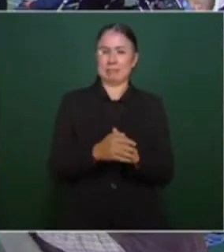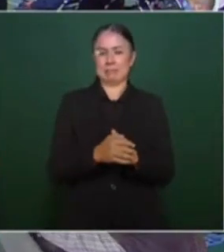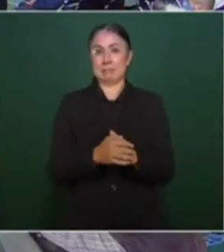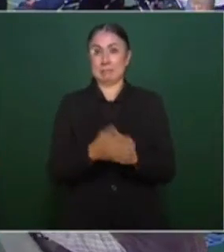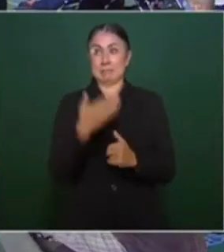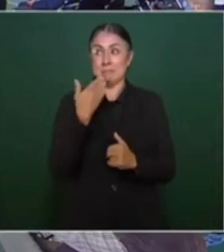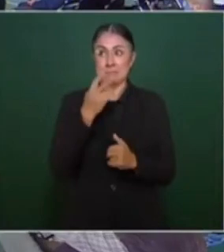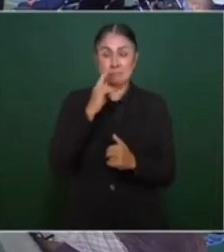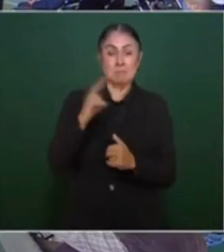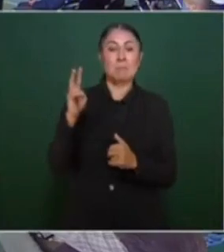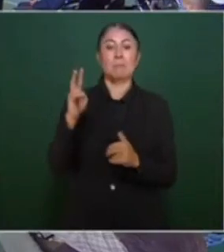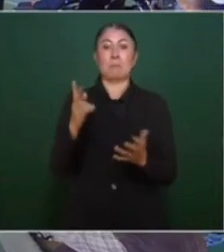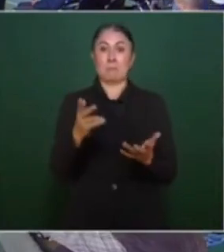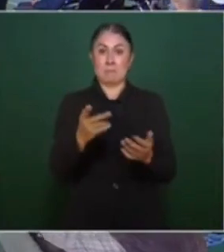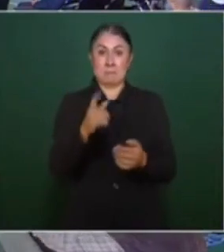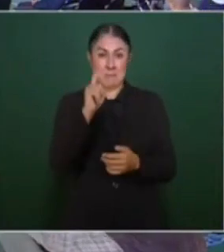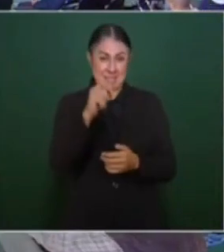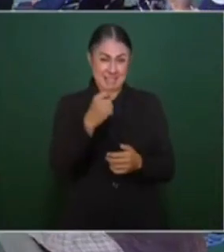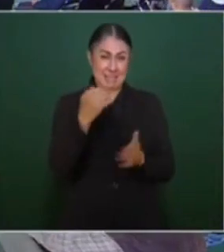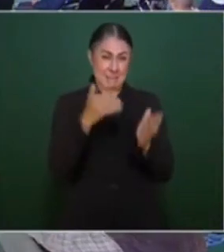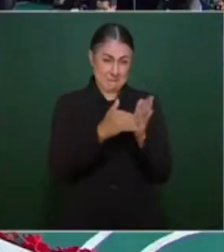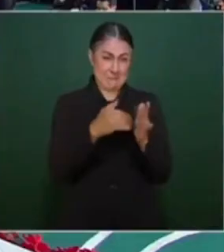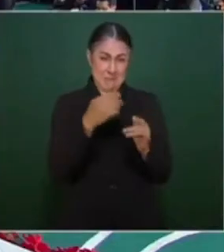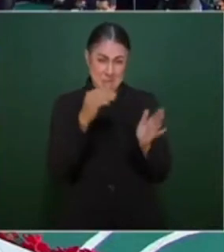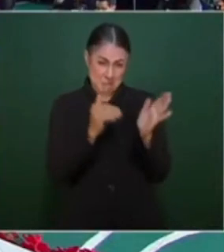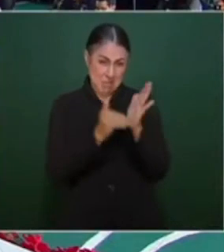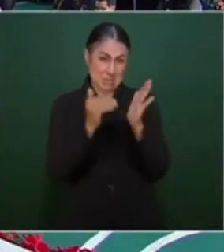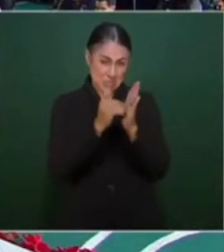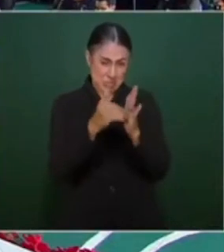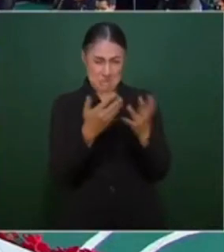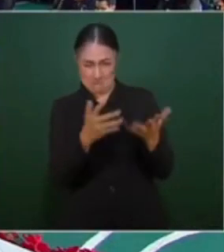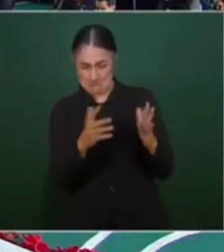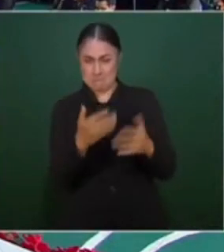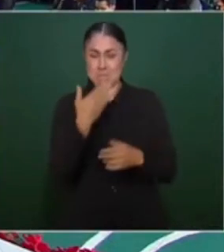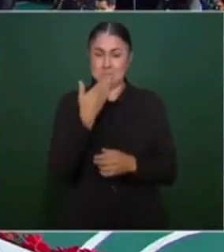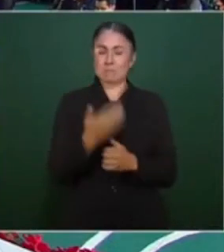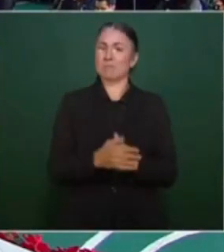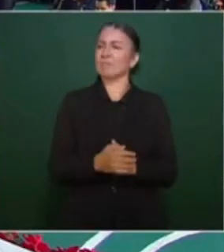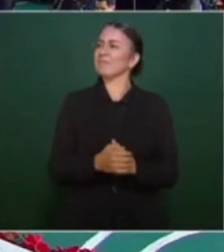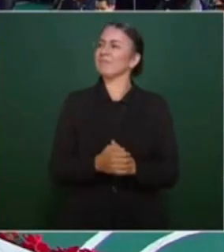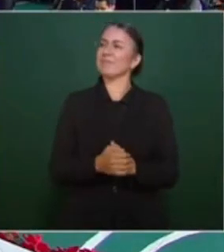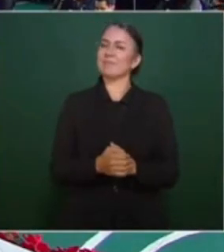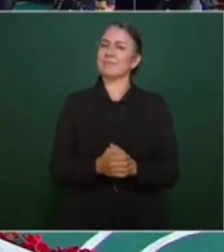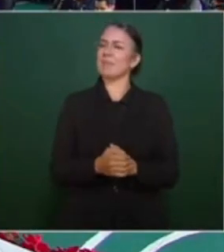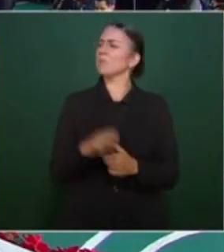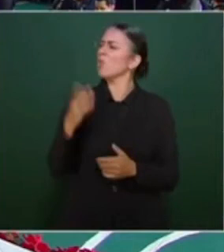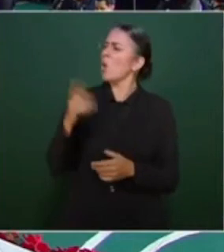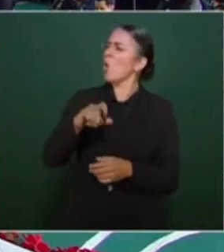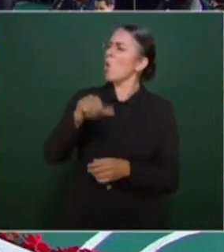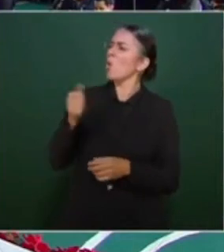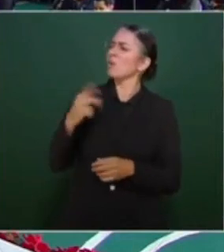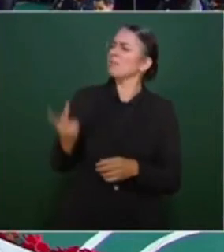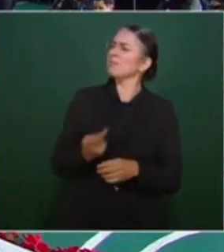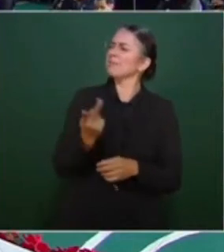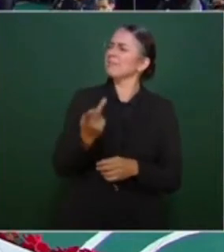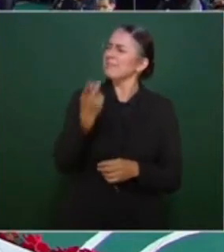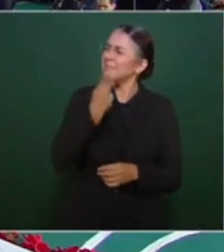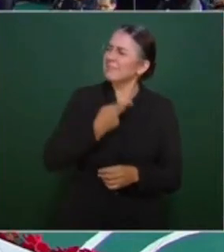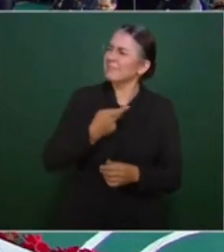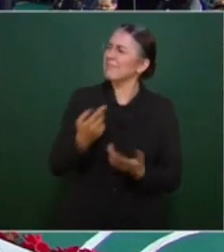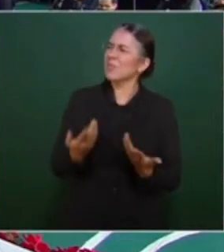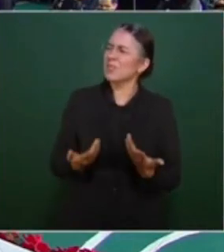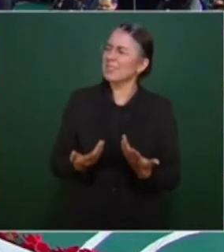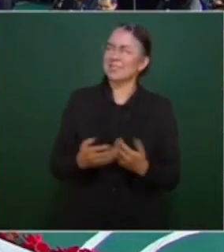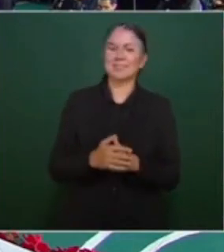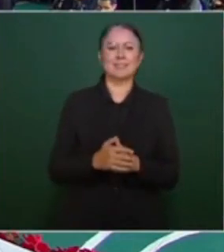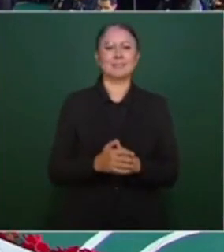Muy bien. ¿Y lo segundo que me planteaste es? ¿Cómo va esto desde que se hace un mes aproximadamente?